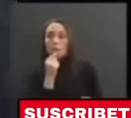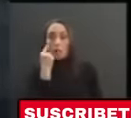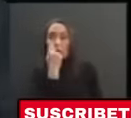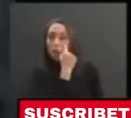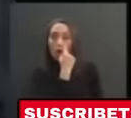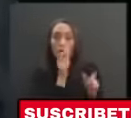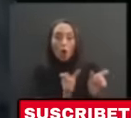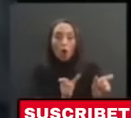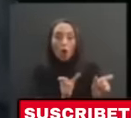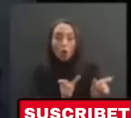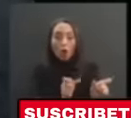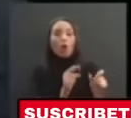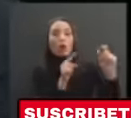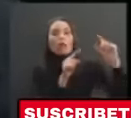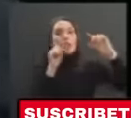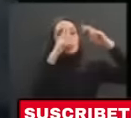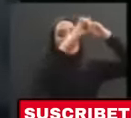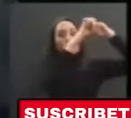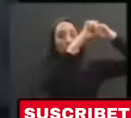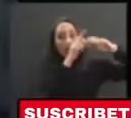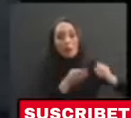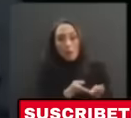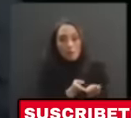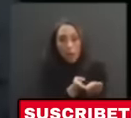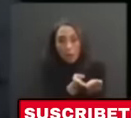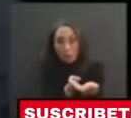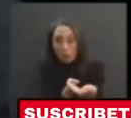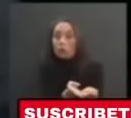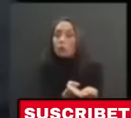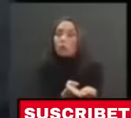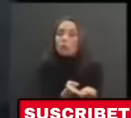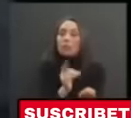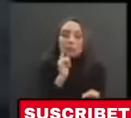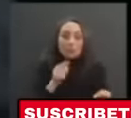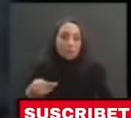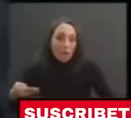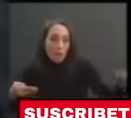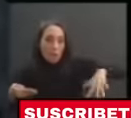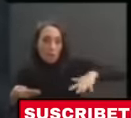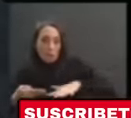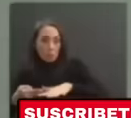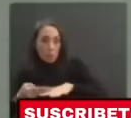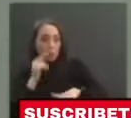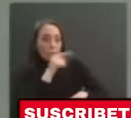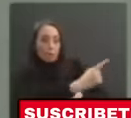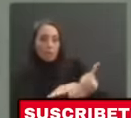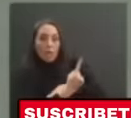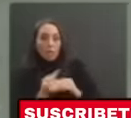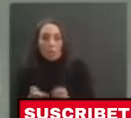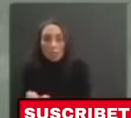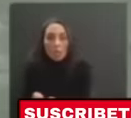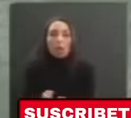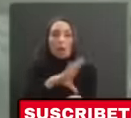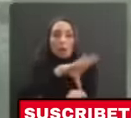en el terreno, porque ellos hacen navegación, se encuentran en la zona de pesca y pueden detectar este tipo de operación. Países